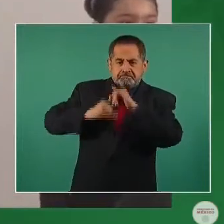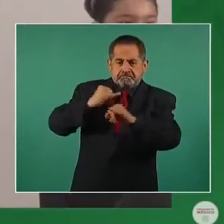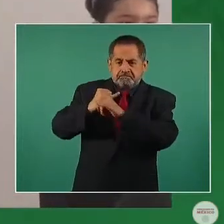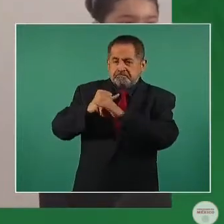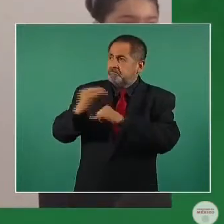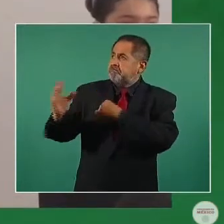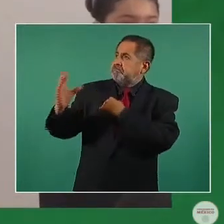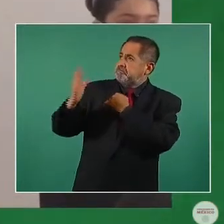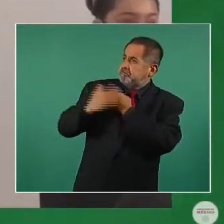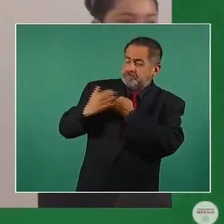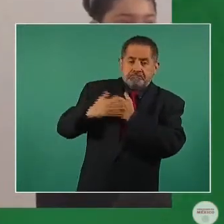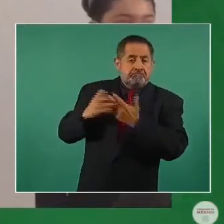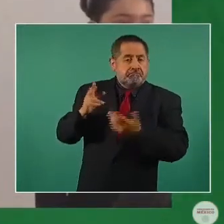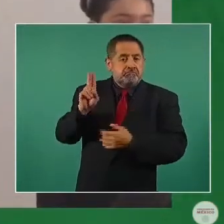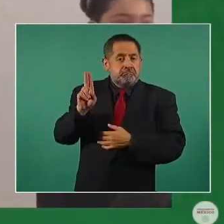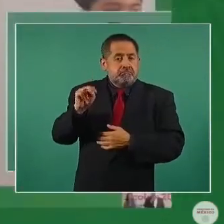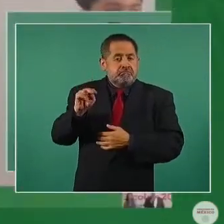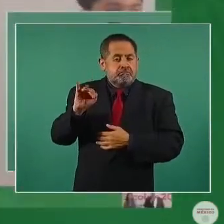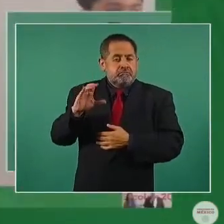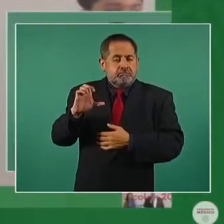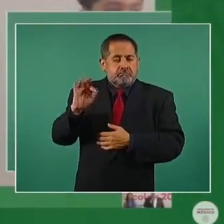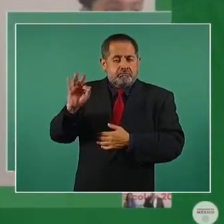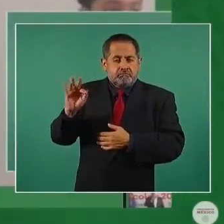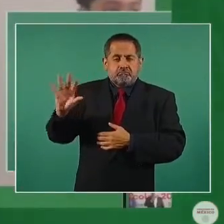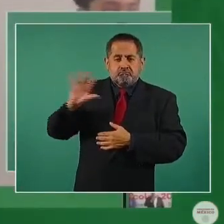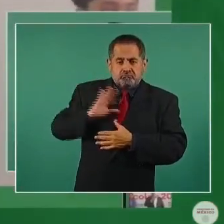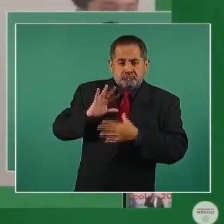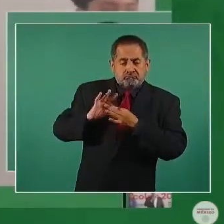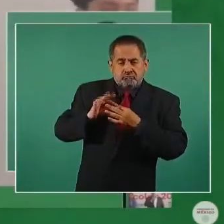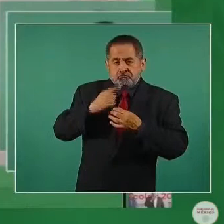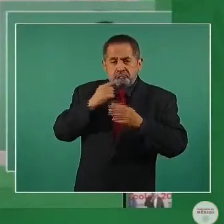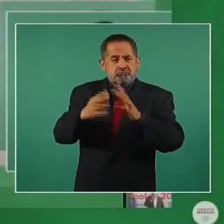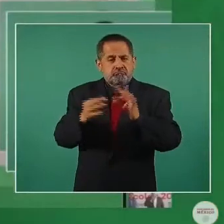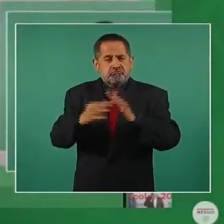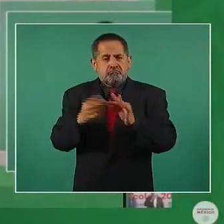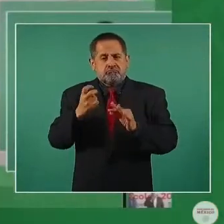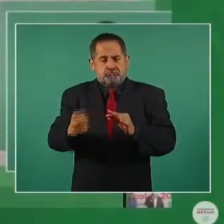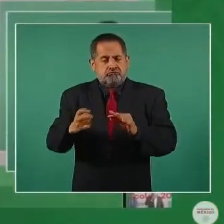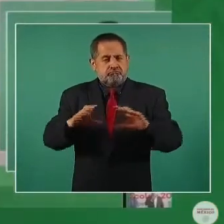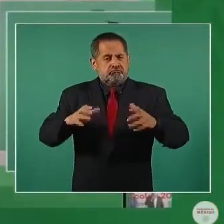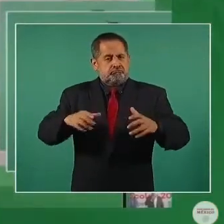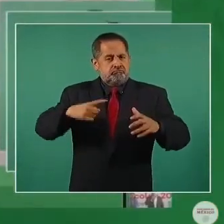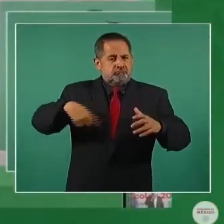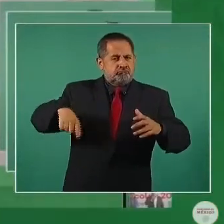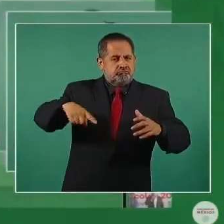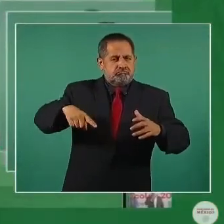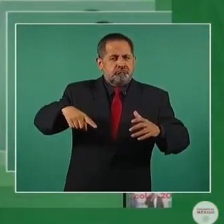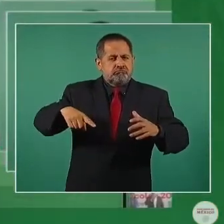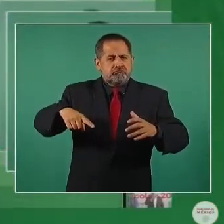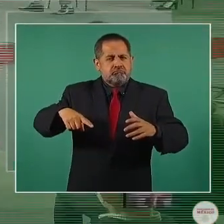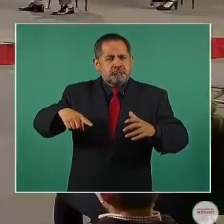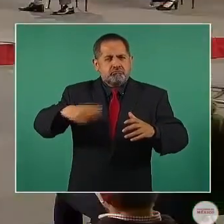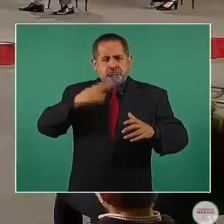UNICEF nos ha traído a México nos piden que estos regresos sean.